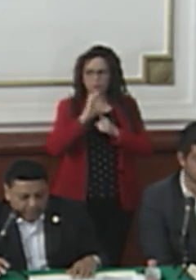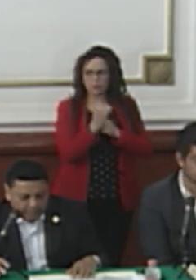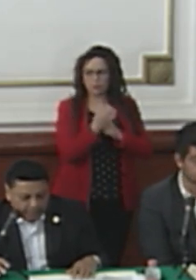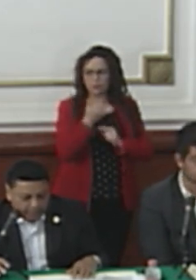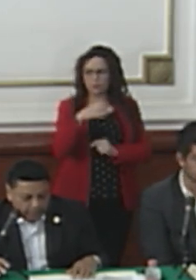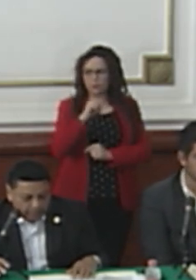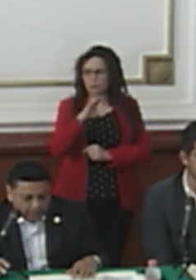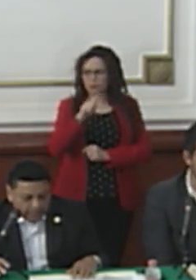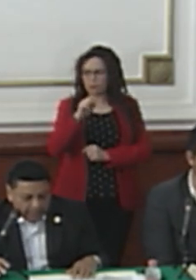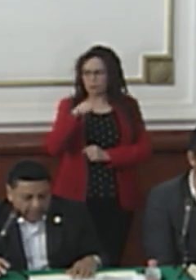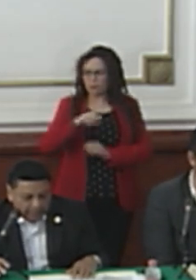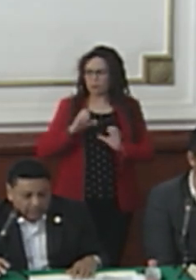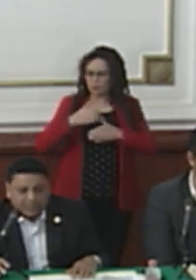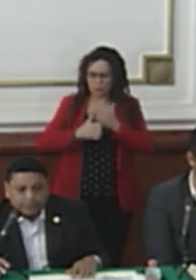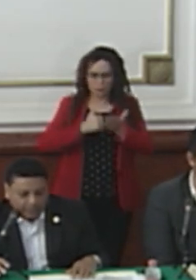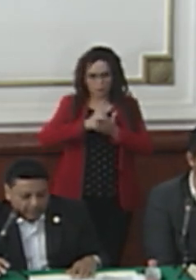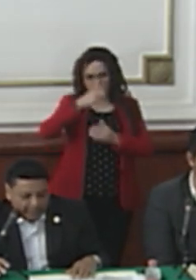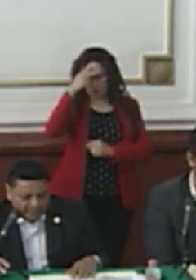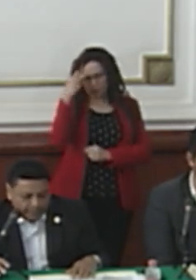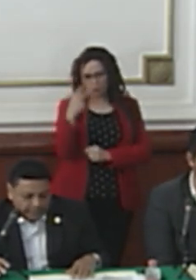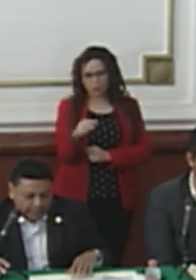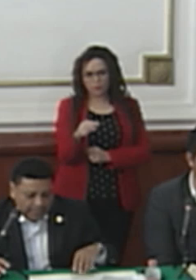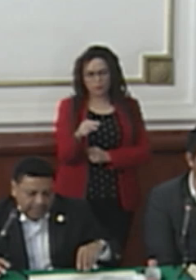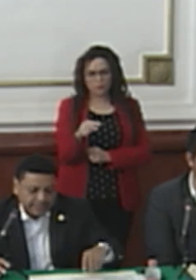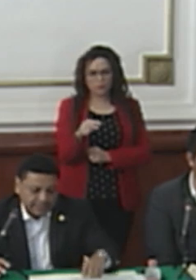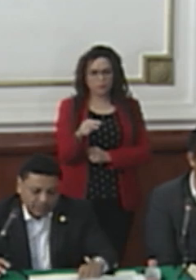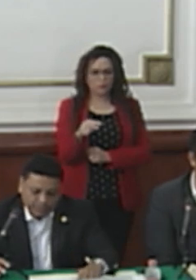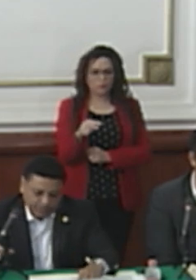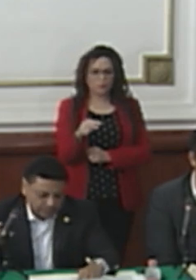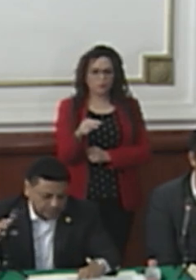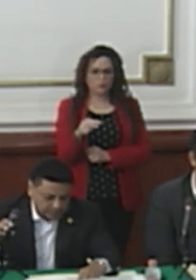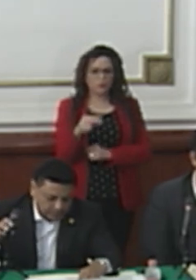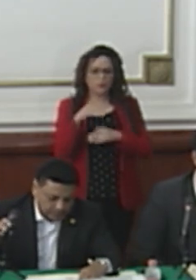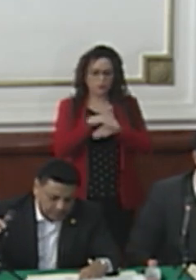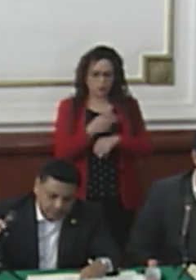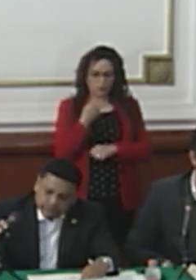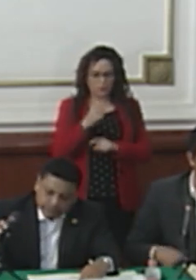la Ciudad de México, en lo que respecta a esta comisión.